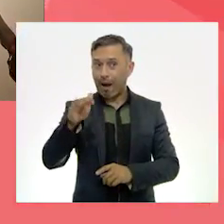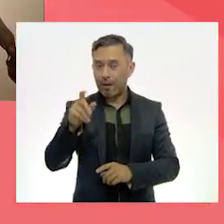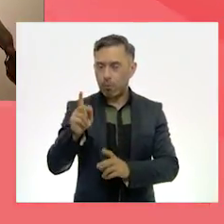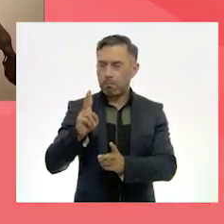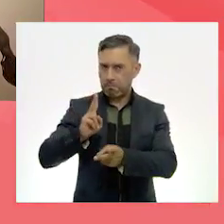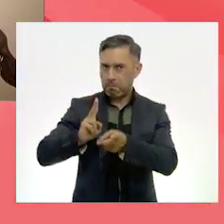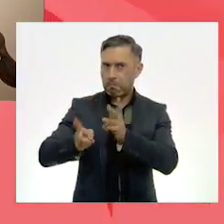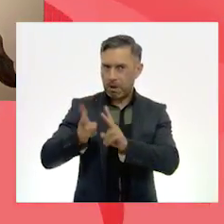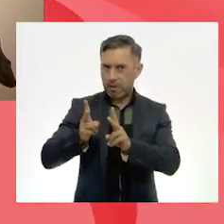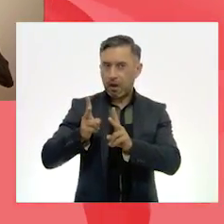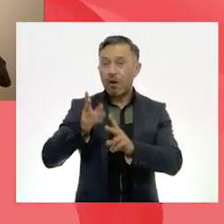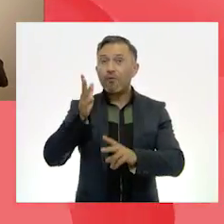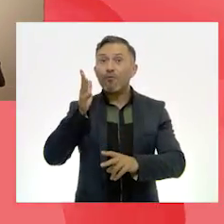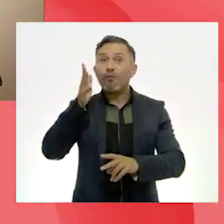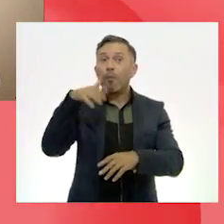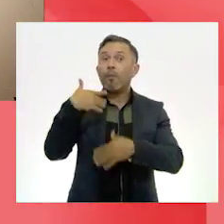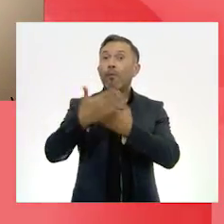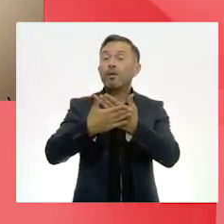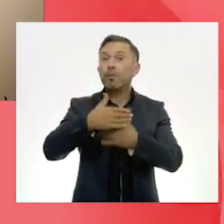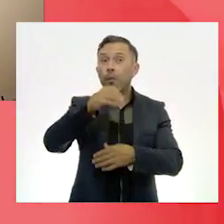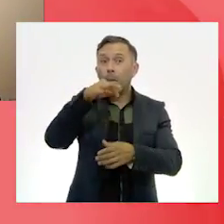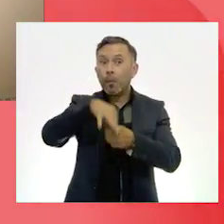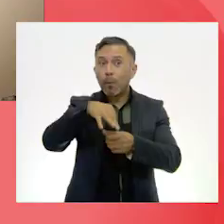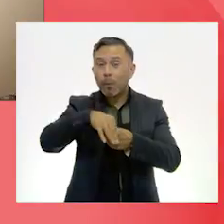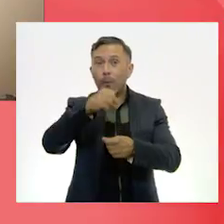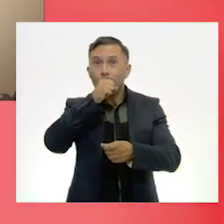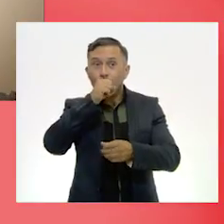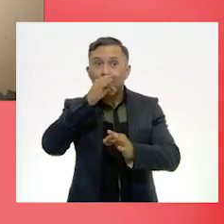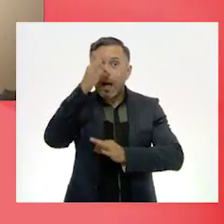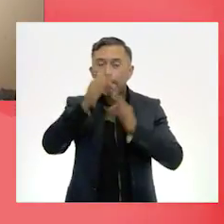los planes de la futura campaña.